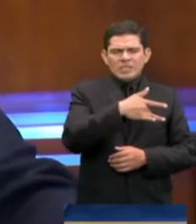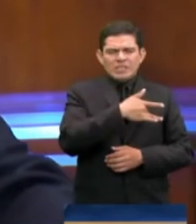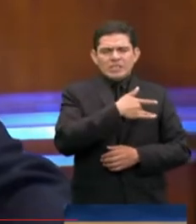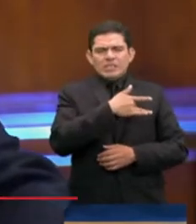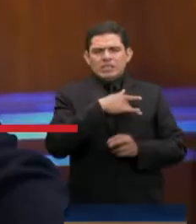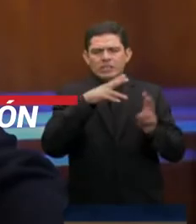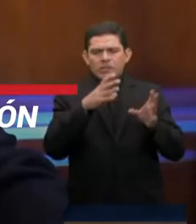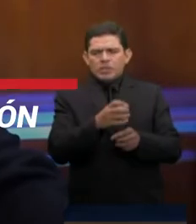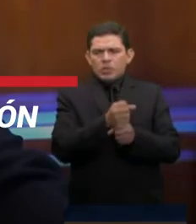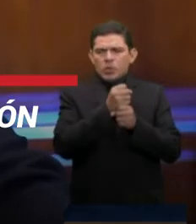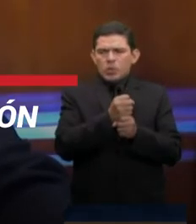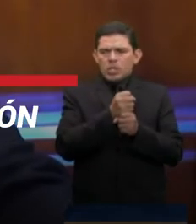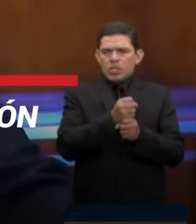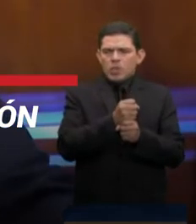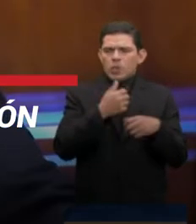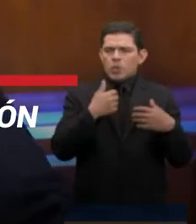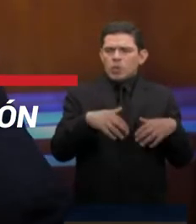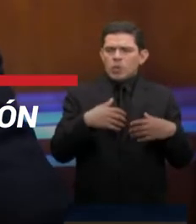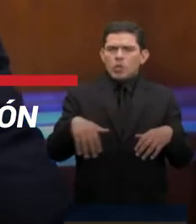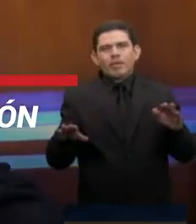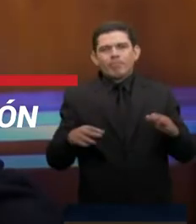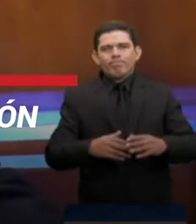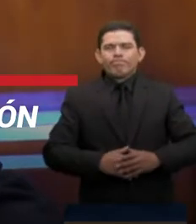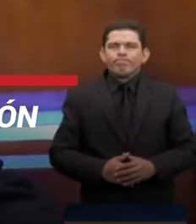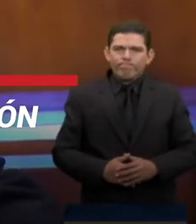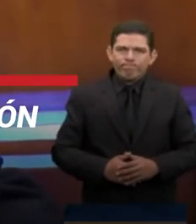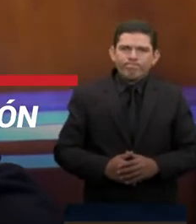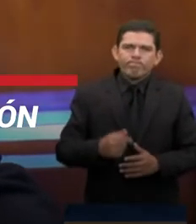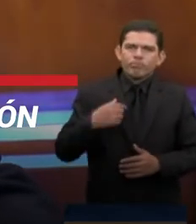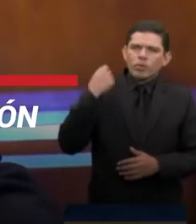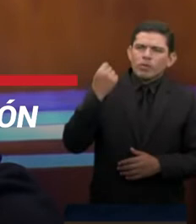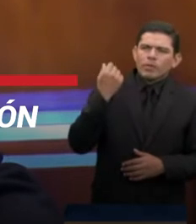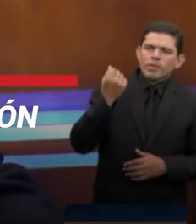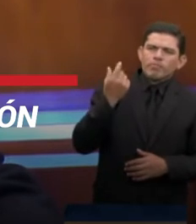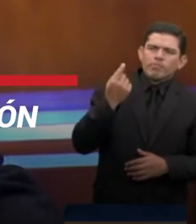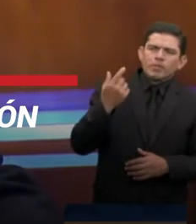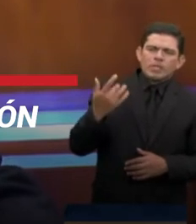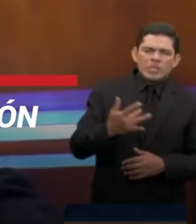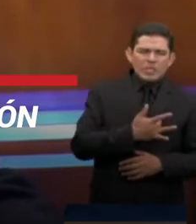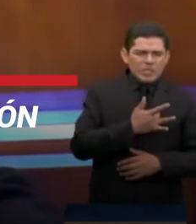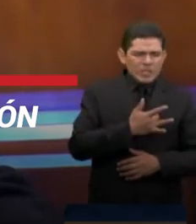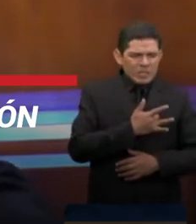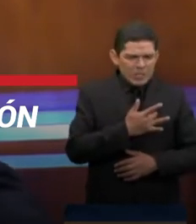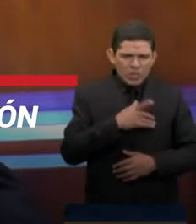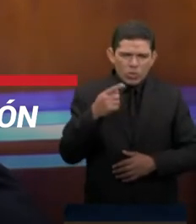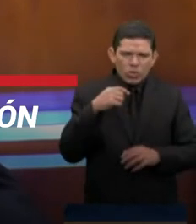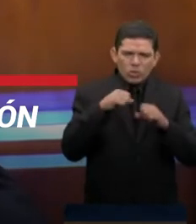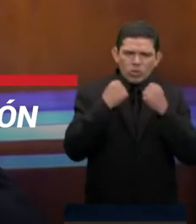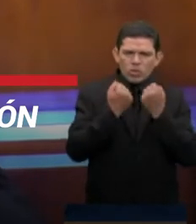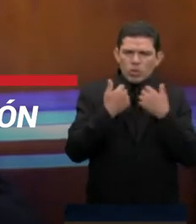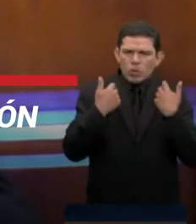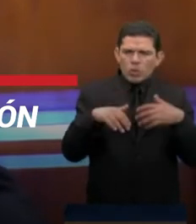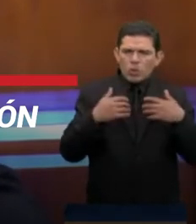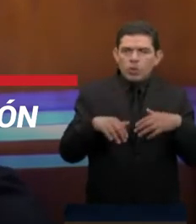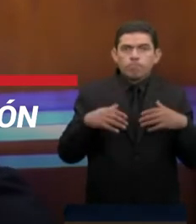ecuatorianos lo que hoy ocurre en las calles. Entiendo la situación emocional que vive nuestra sociedad.